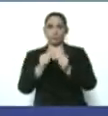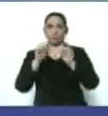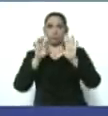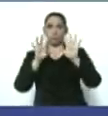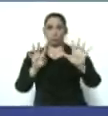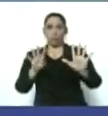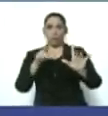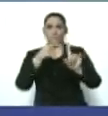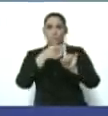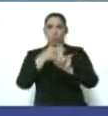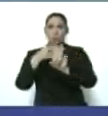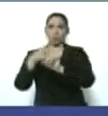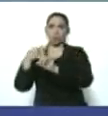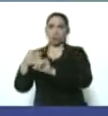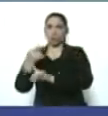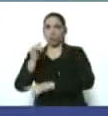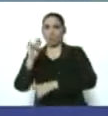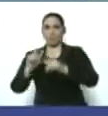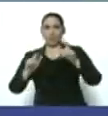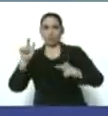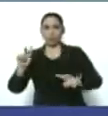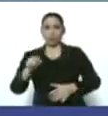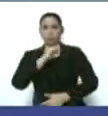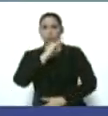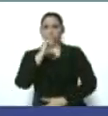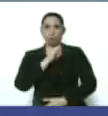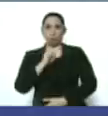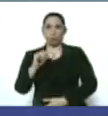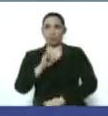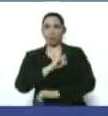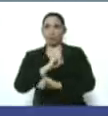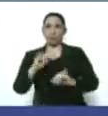casos positivos. En el Zulia han pasado